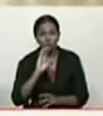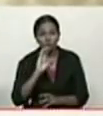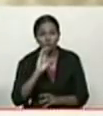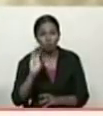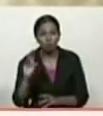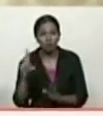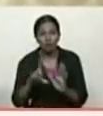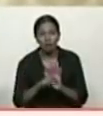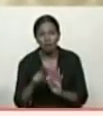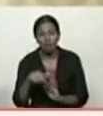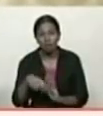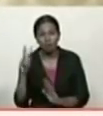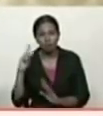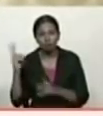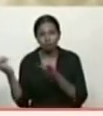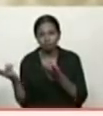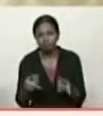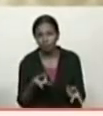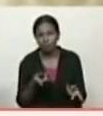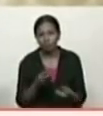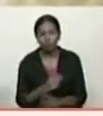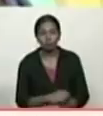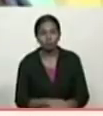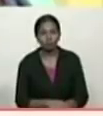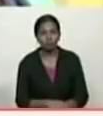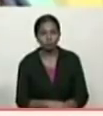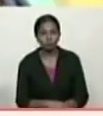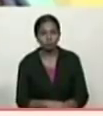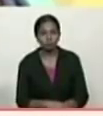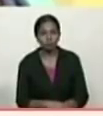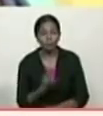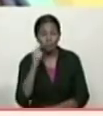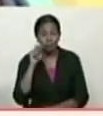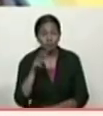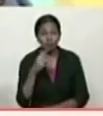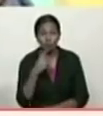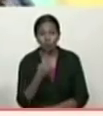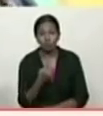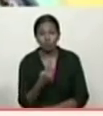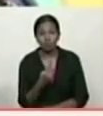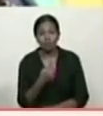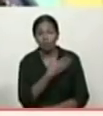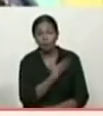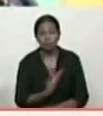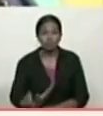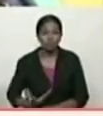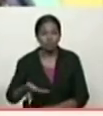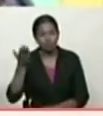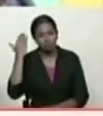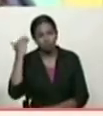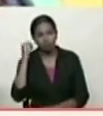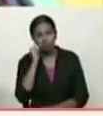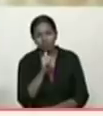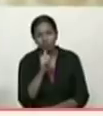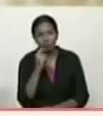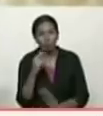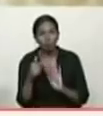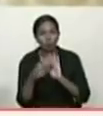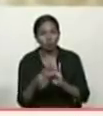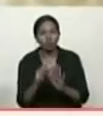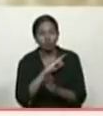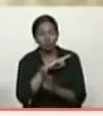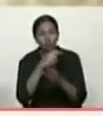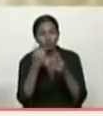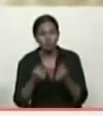y las leyes de Venezuela es bienvenida. Pareciera así, como lo dijo el presidente el pasado sábado en esa gran demostración de fuerza